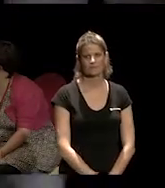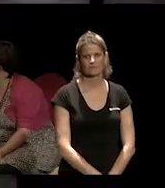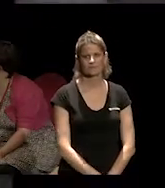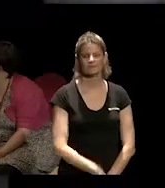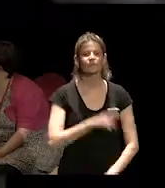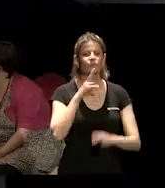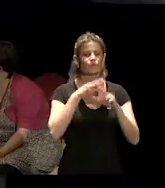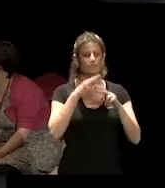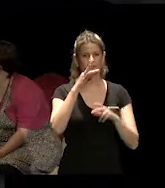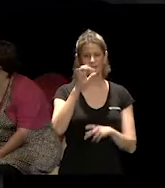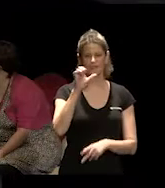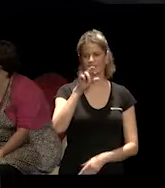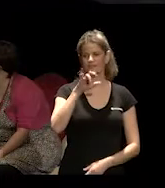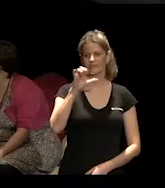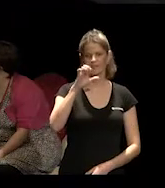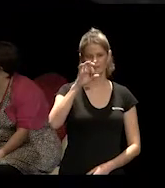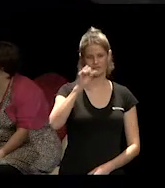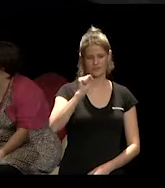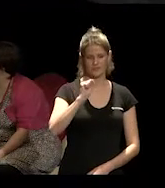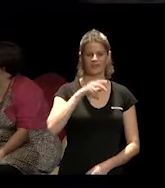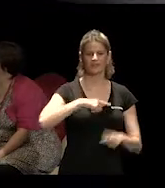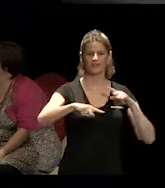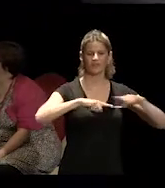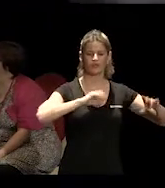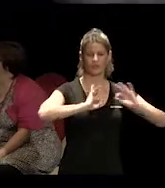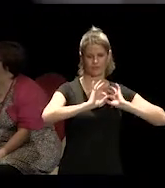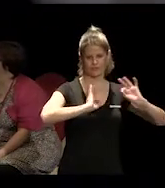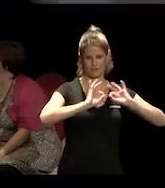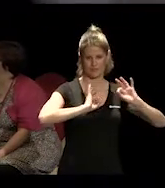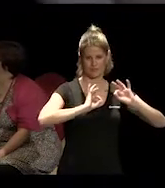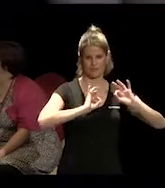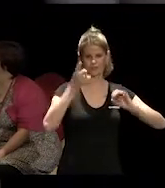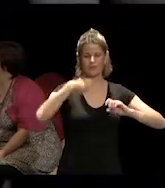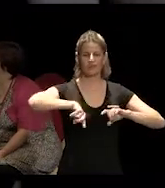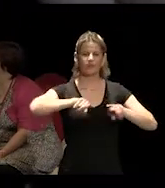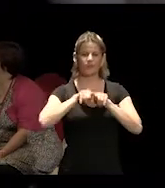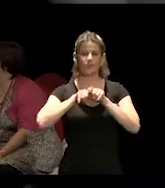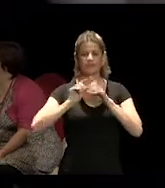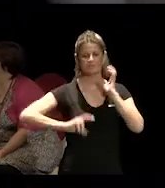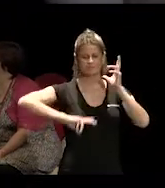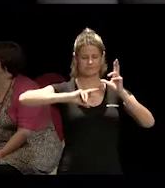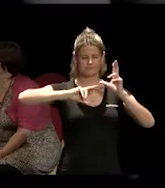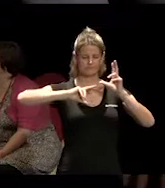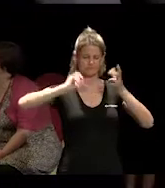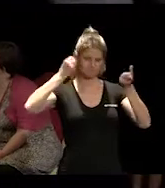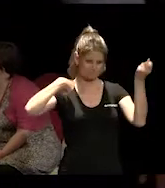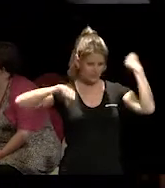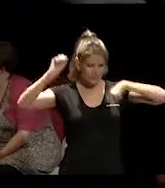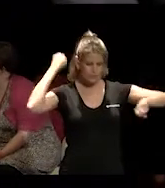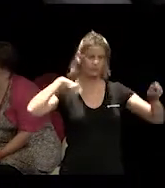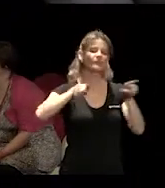Soy Teresa Vilardell, directora de teatro, dramaturga y profesora del Instituto del Teatro.